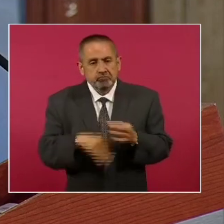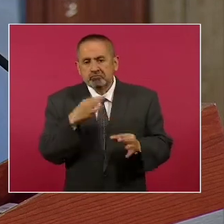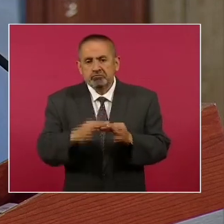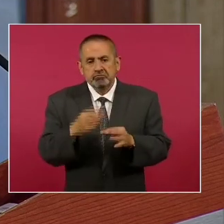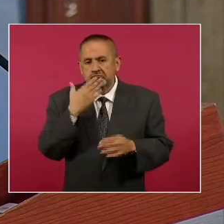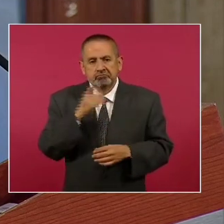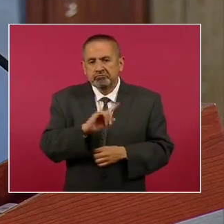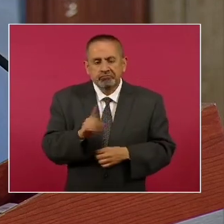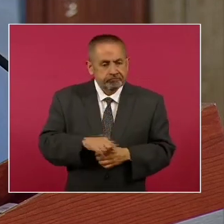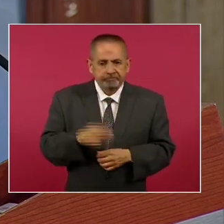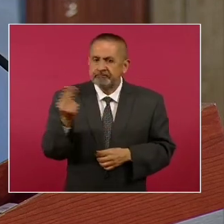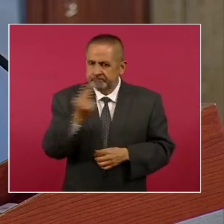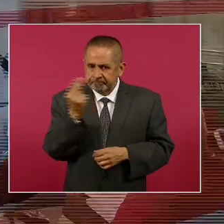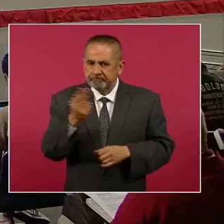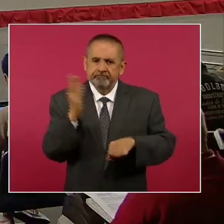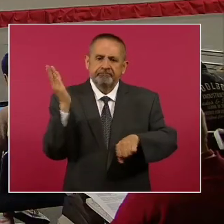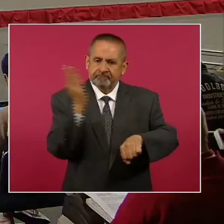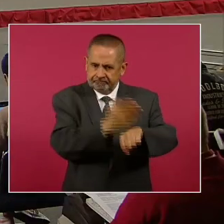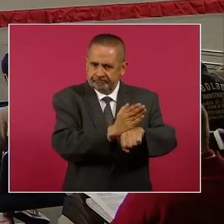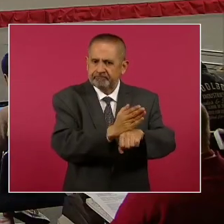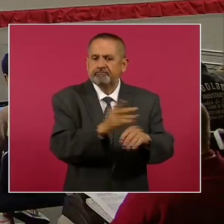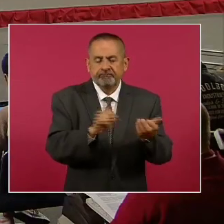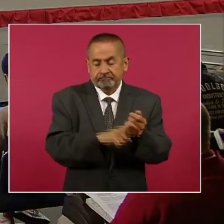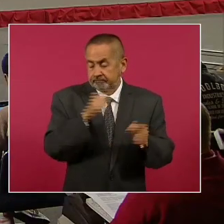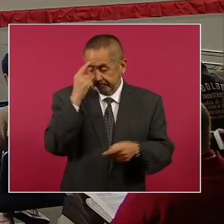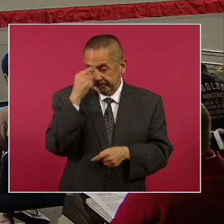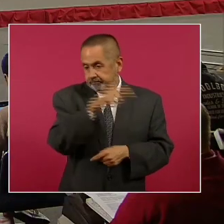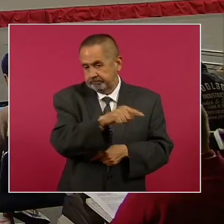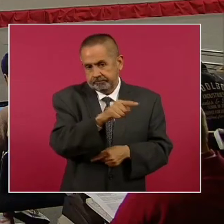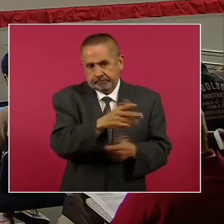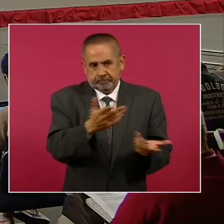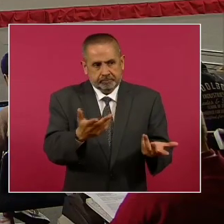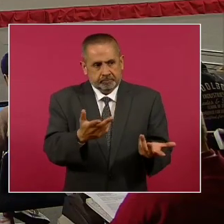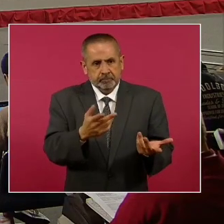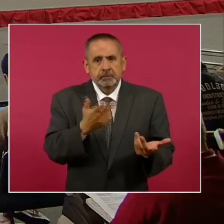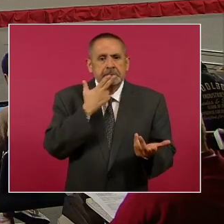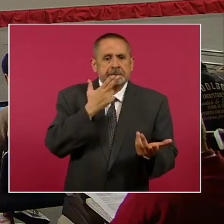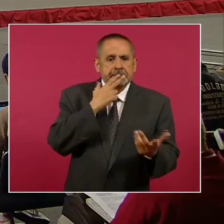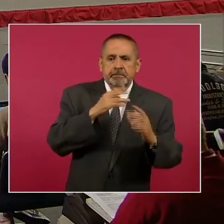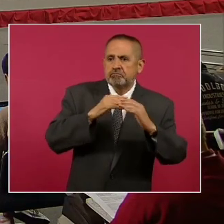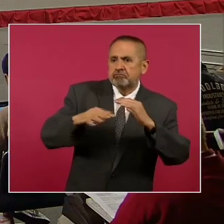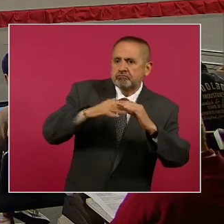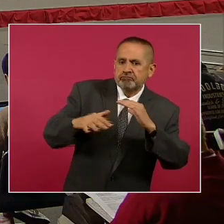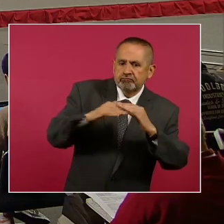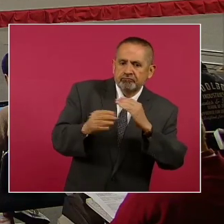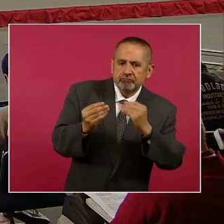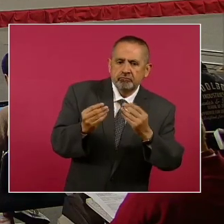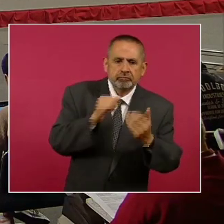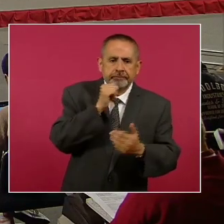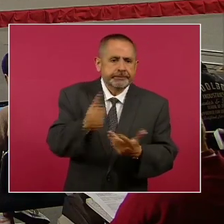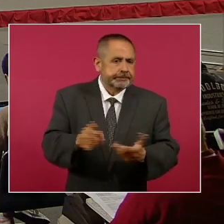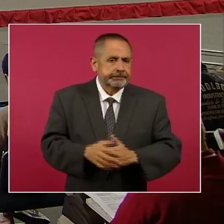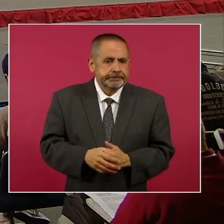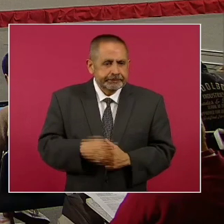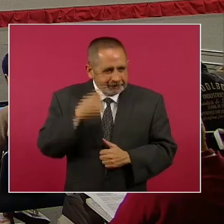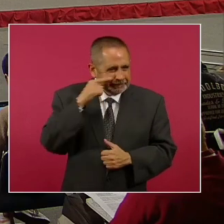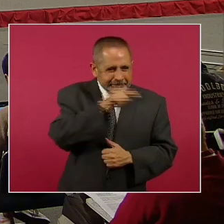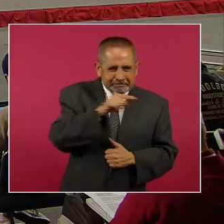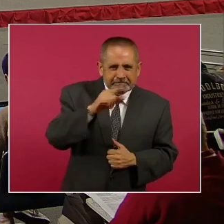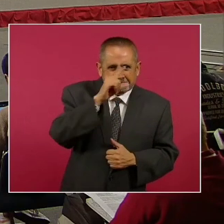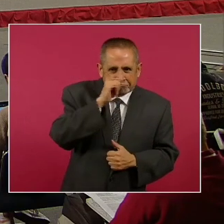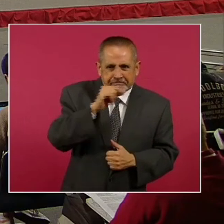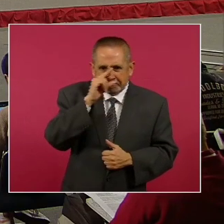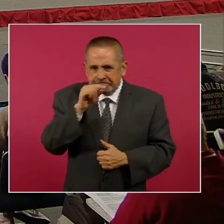contrato, pues ya es necesario establecer las penas establecidas. Se observan tramos con fallas en los que se